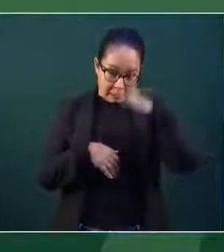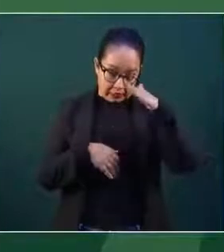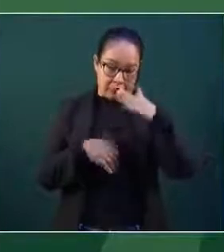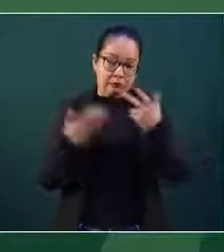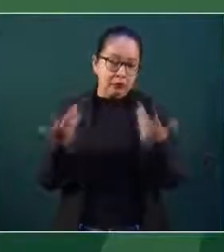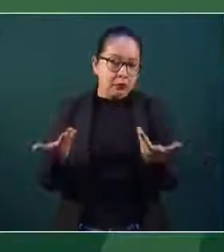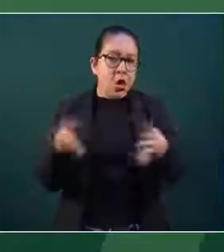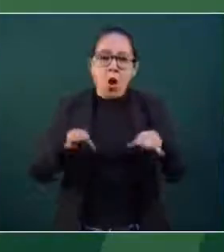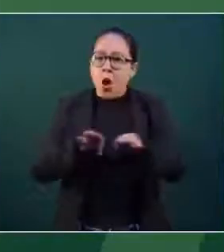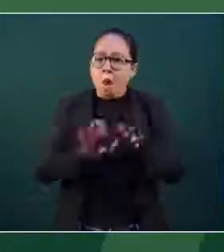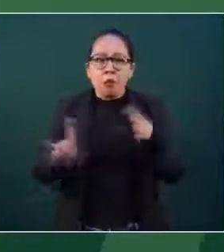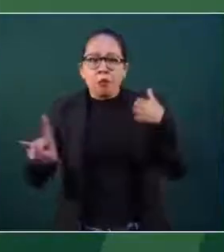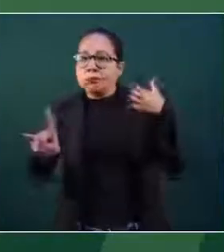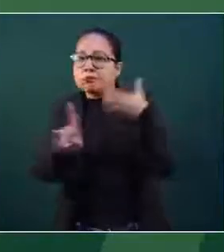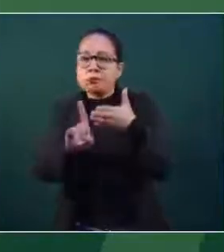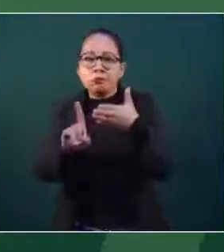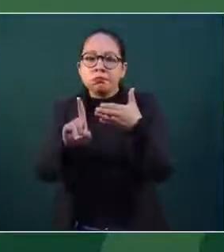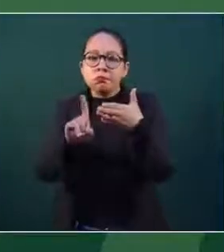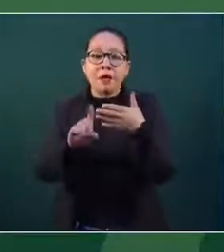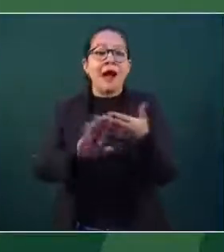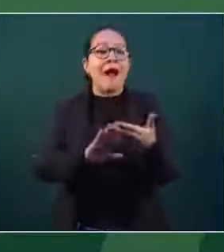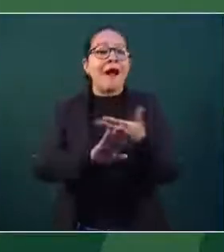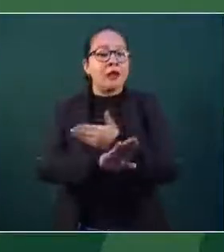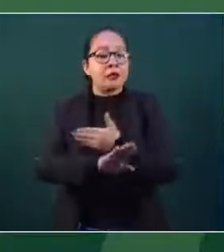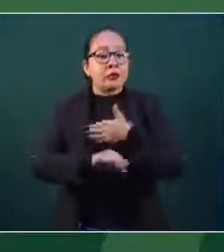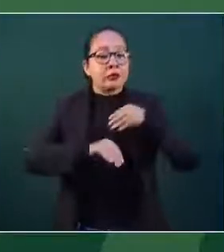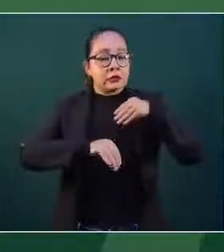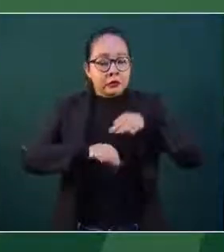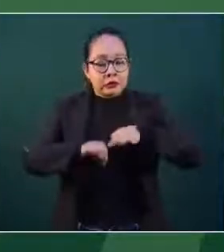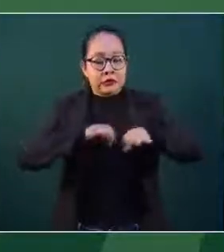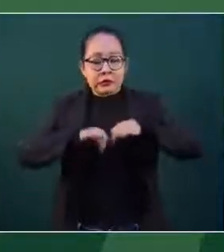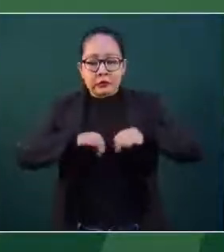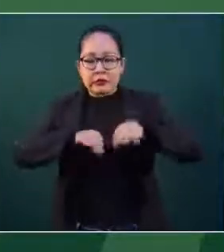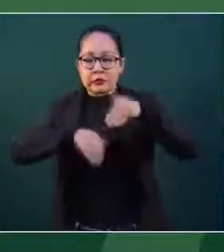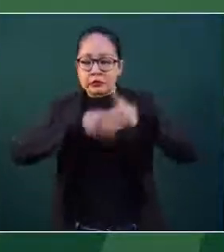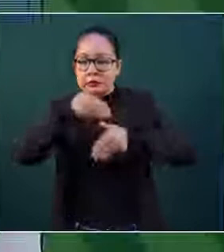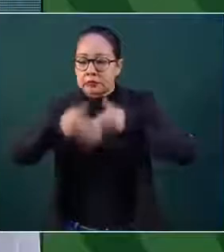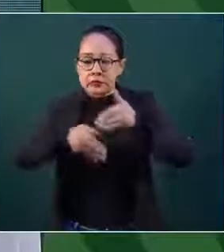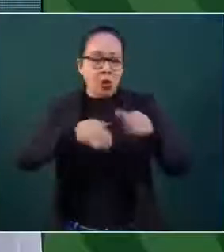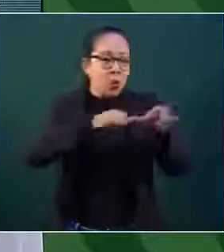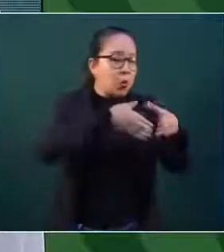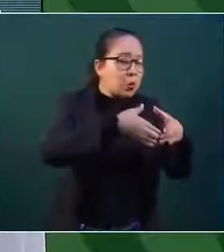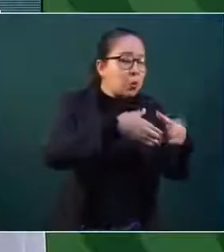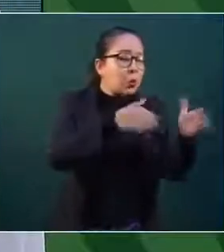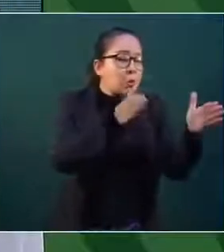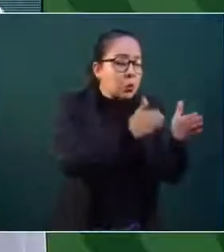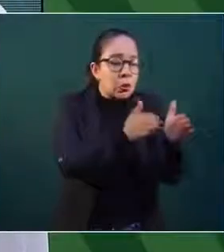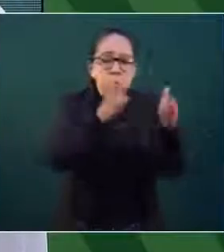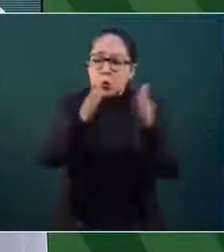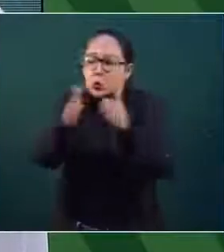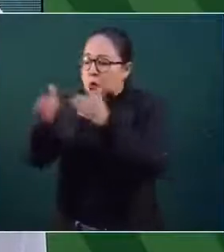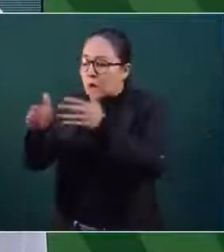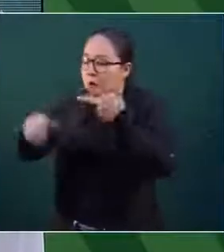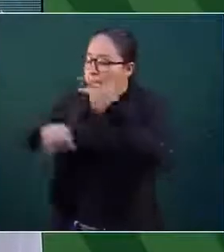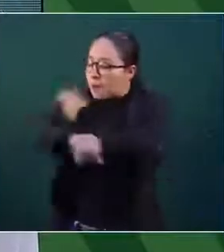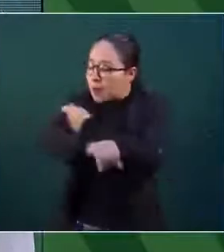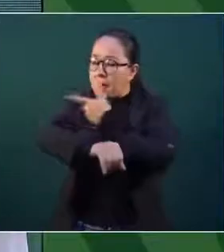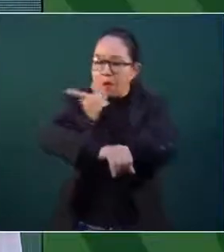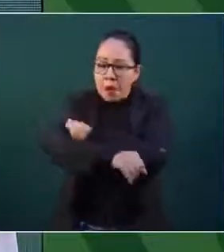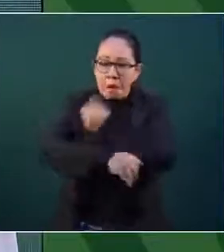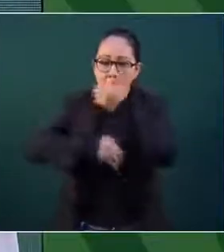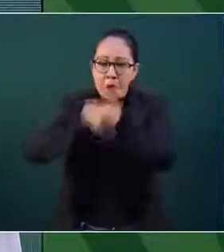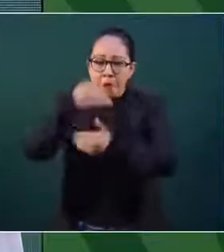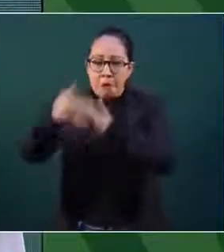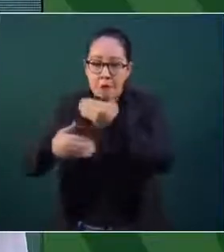lo vamos a lograr porque si terminamos con las comunidades pequeñas y como se está produciendo esta